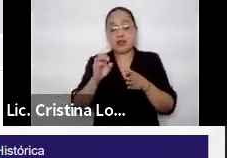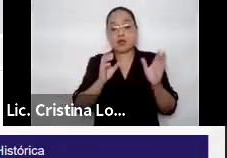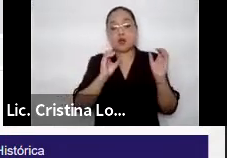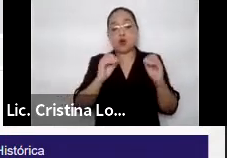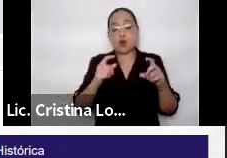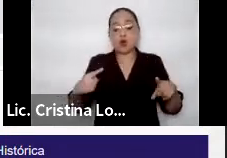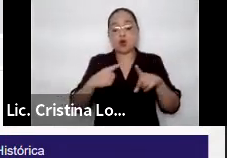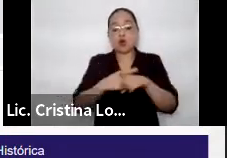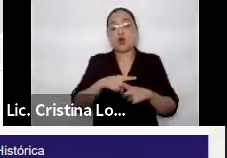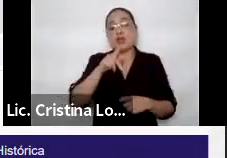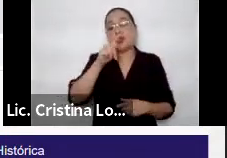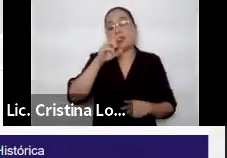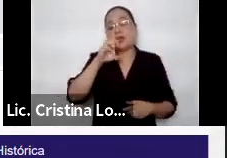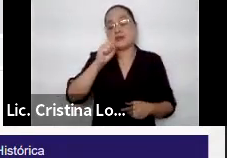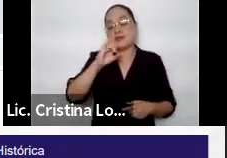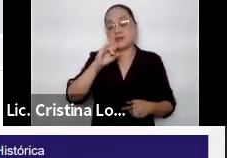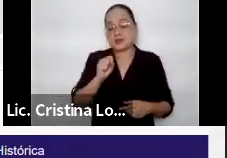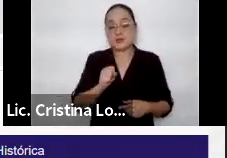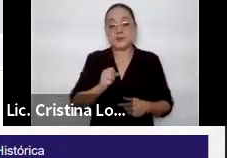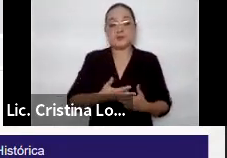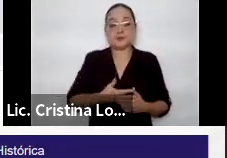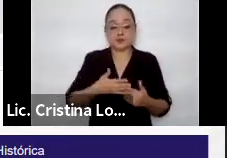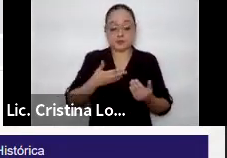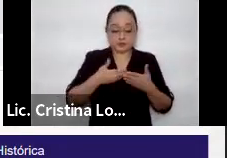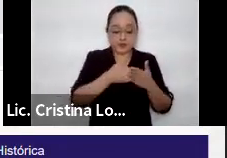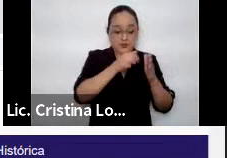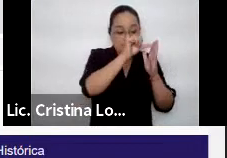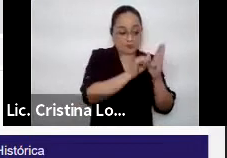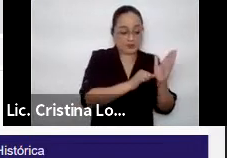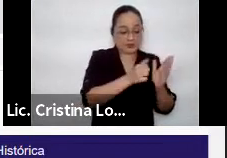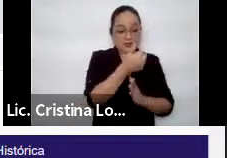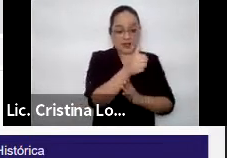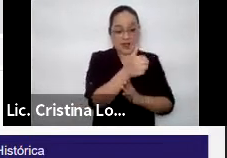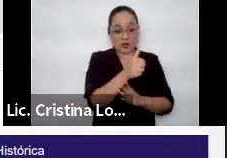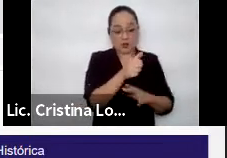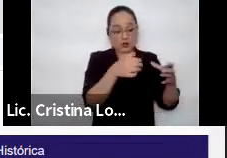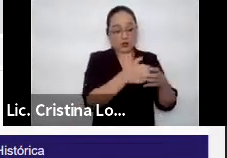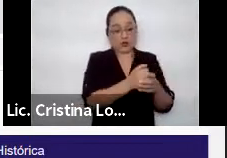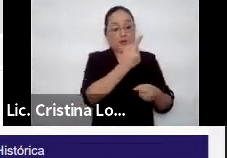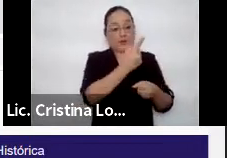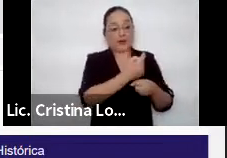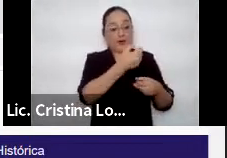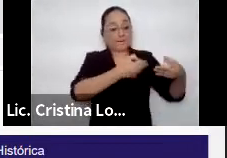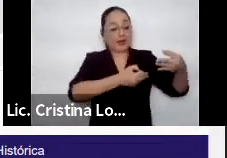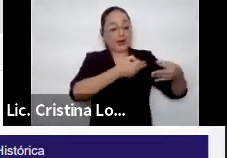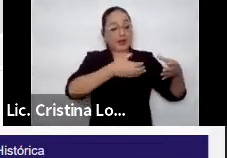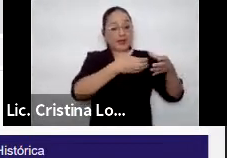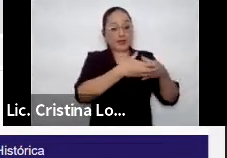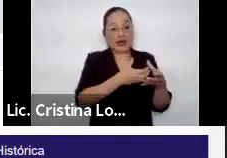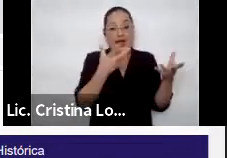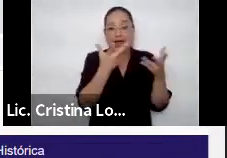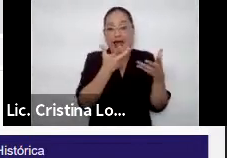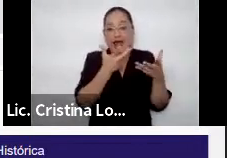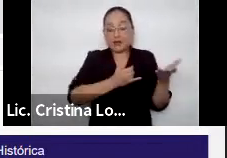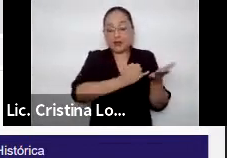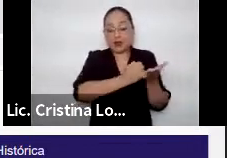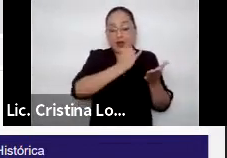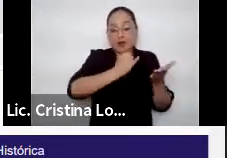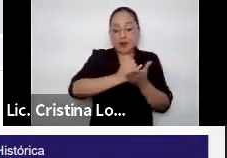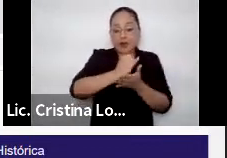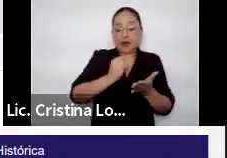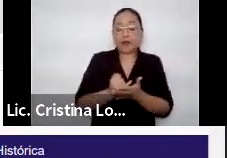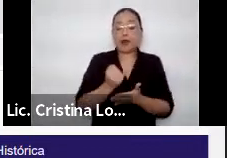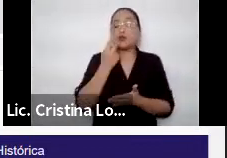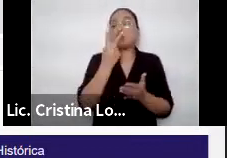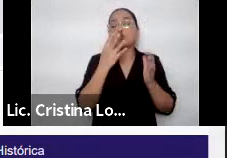tesis, que nos está indicando que en este mes de agosto, por parte de la primera sala, se publicaron jurisprudencias por dos